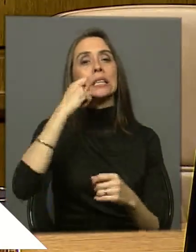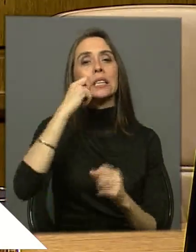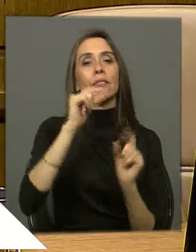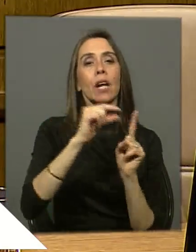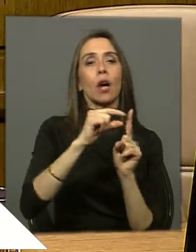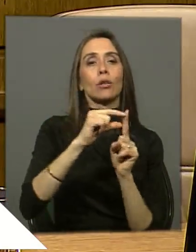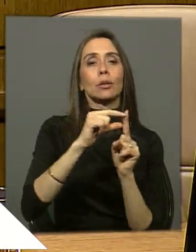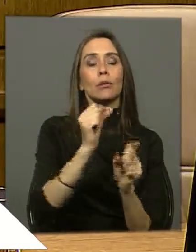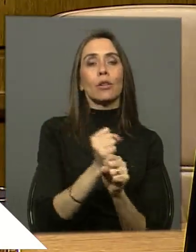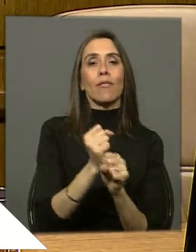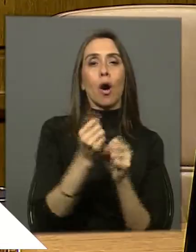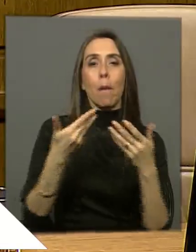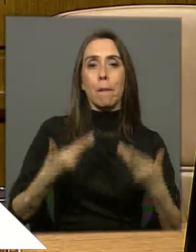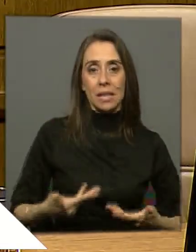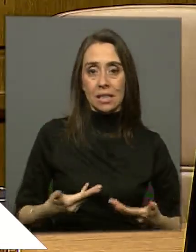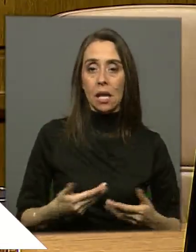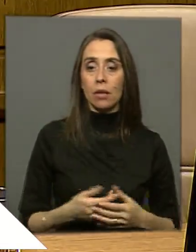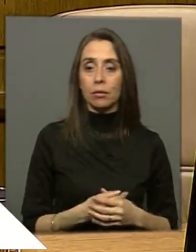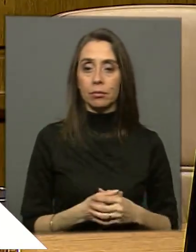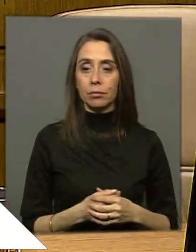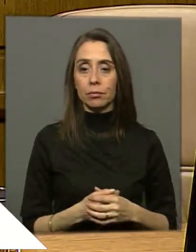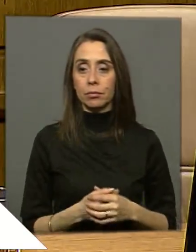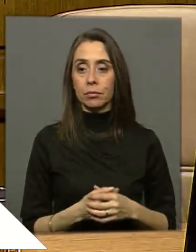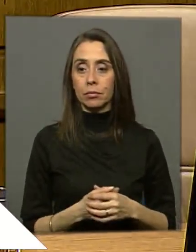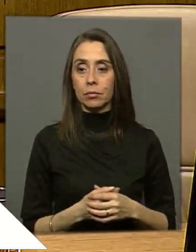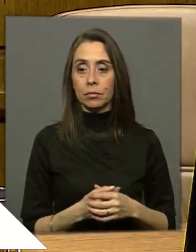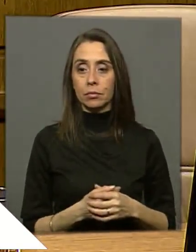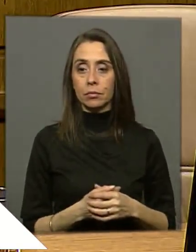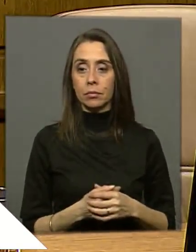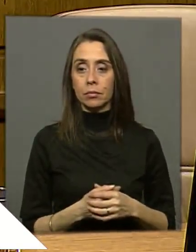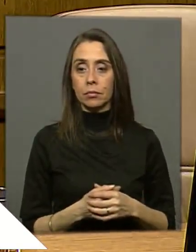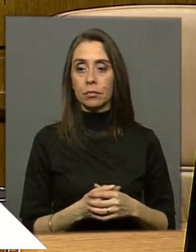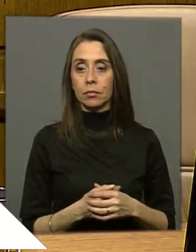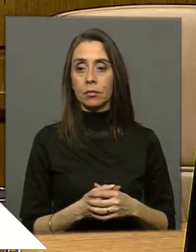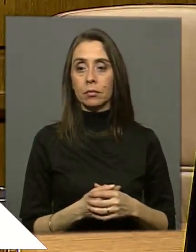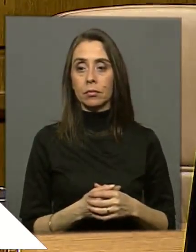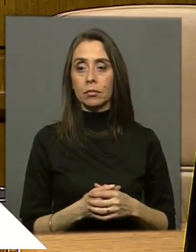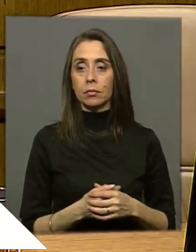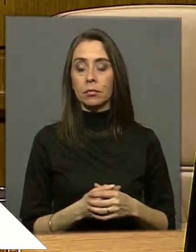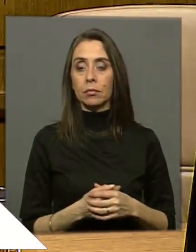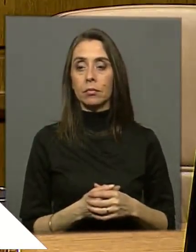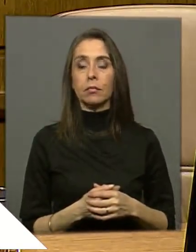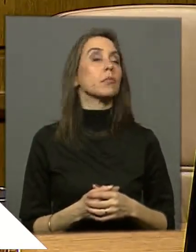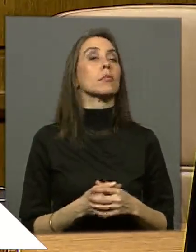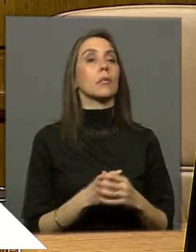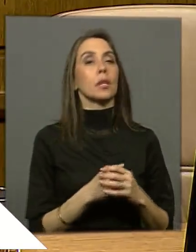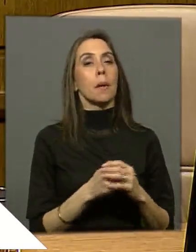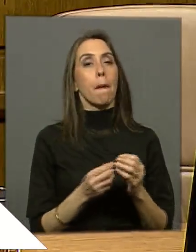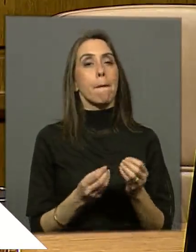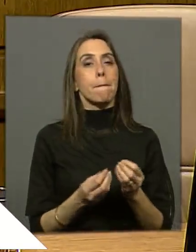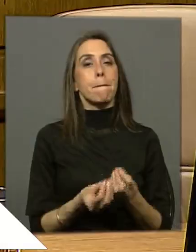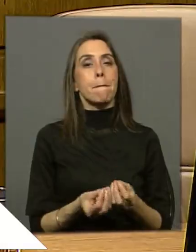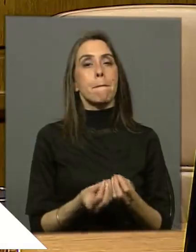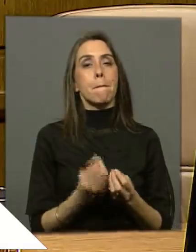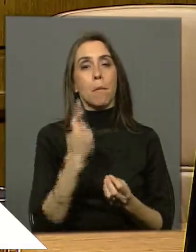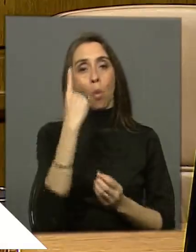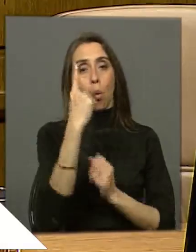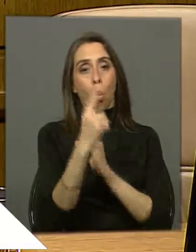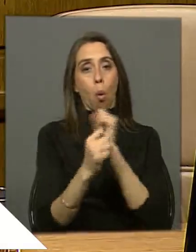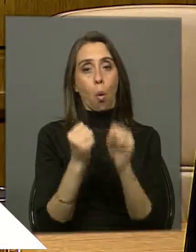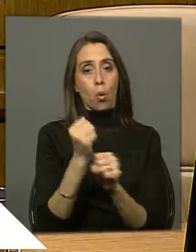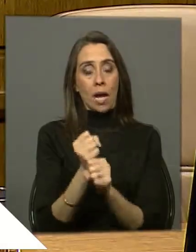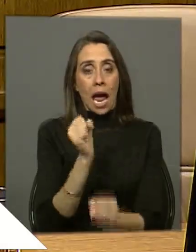y que están asociados a una cierta cantidad de UF adicionales por cada año de